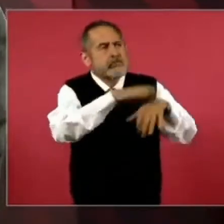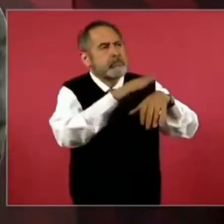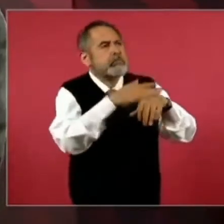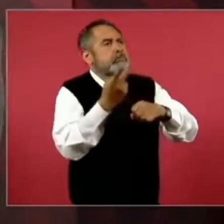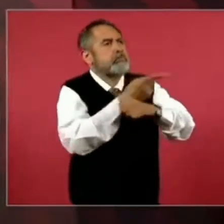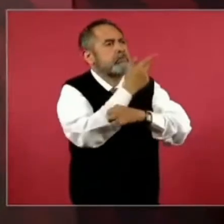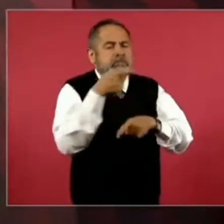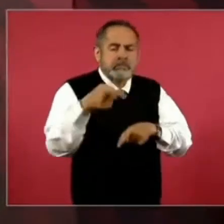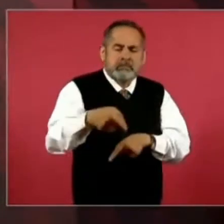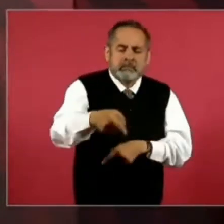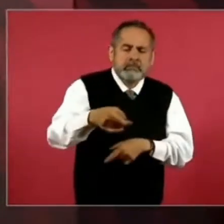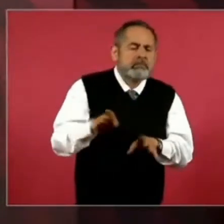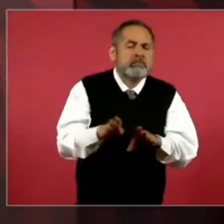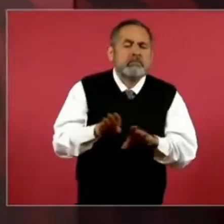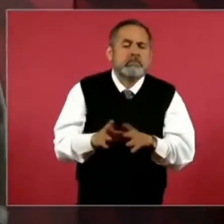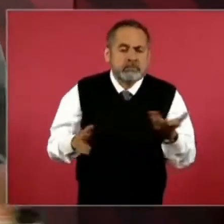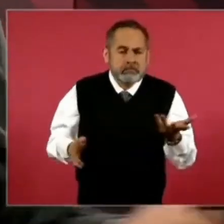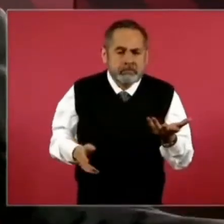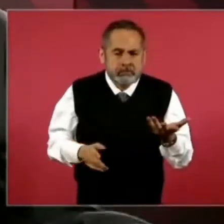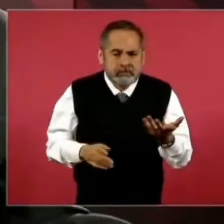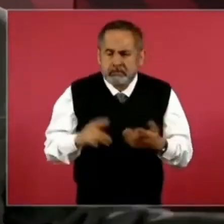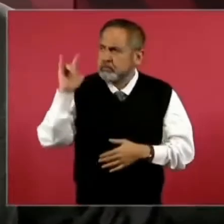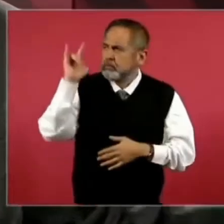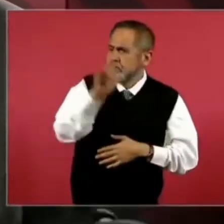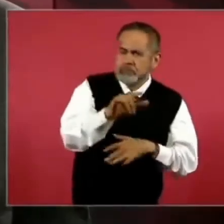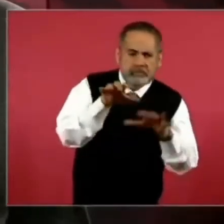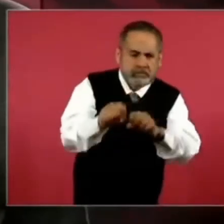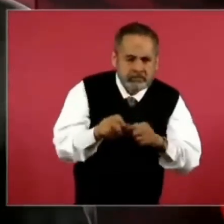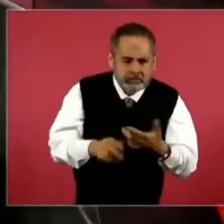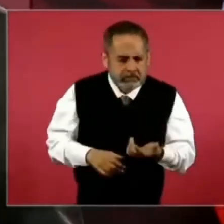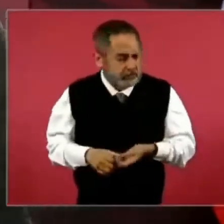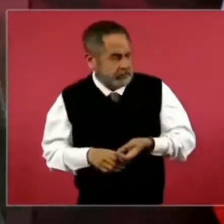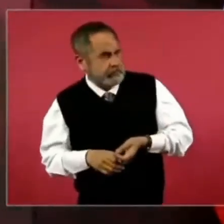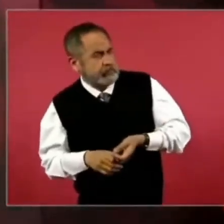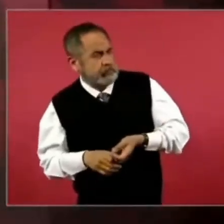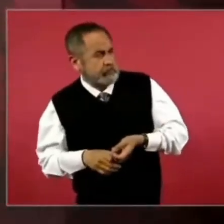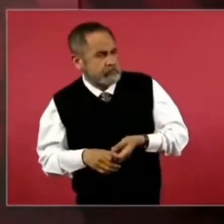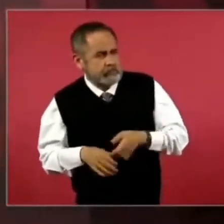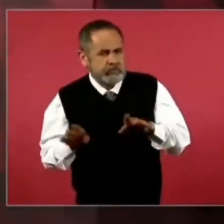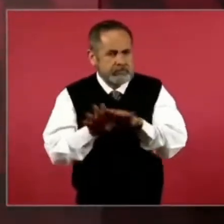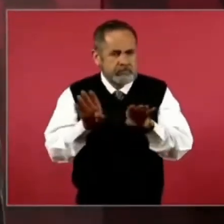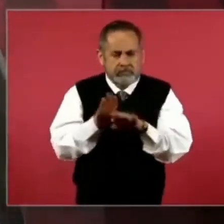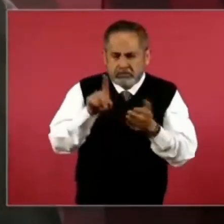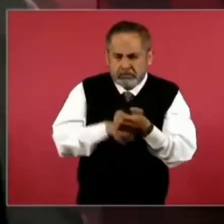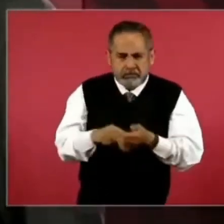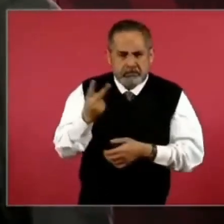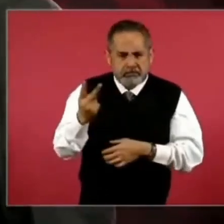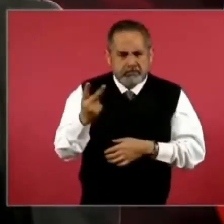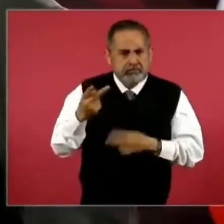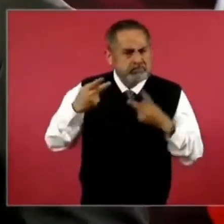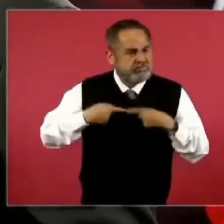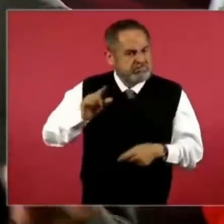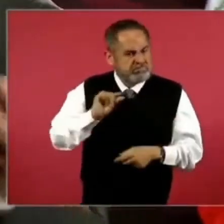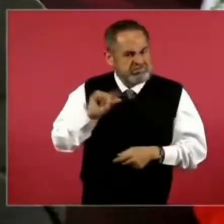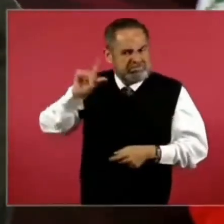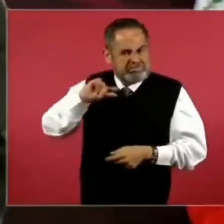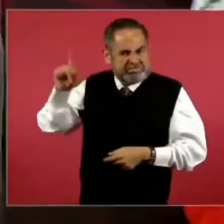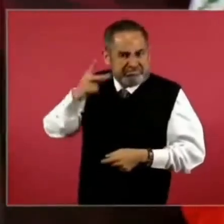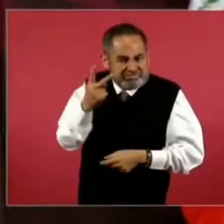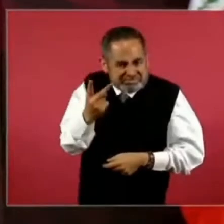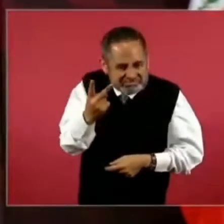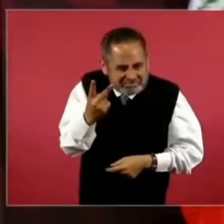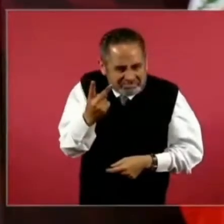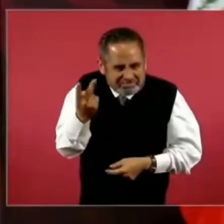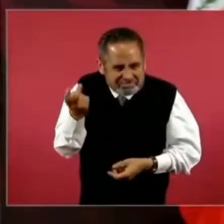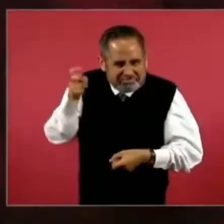qué pasó, cómo es que se van dos personajes famosos en